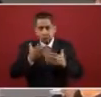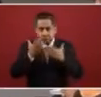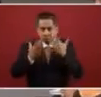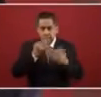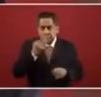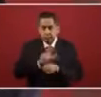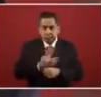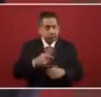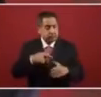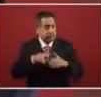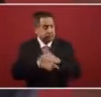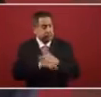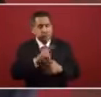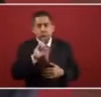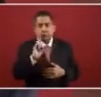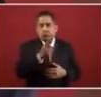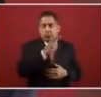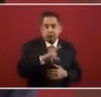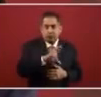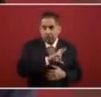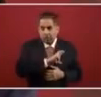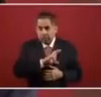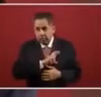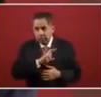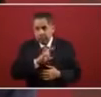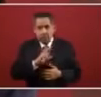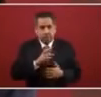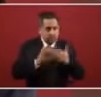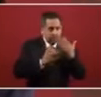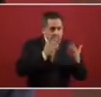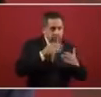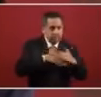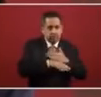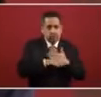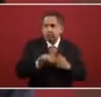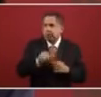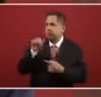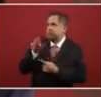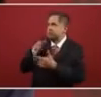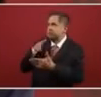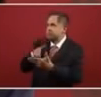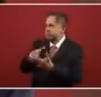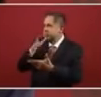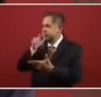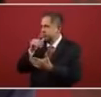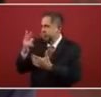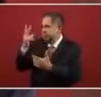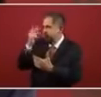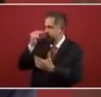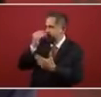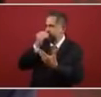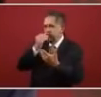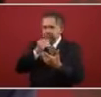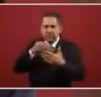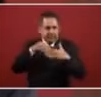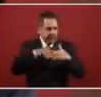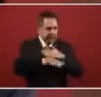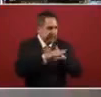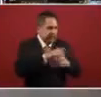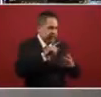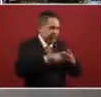en universidades particulares porque no tienen otra opción y requieren de la